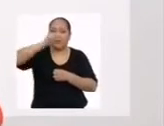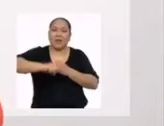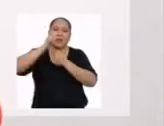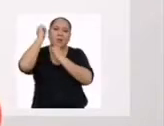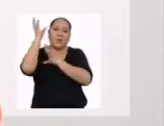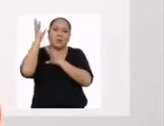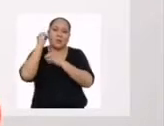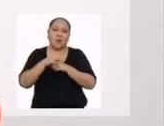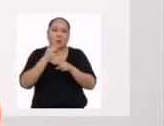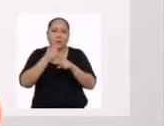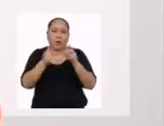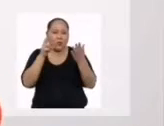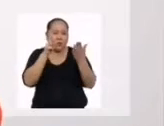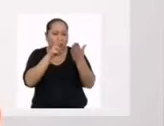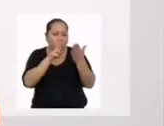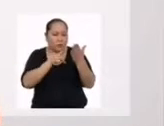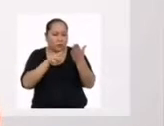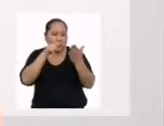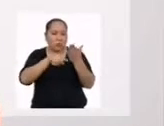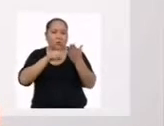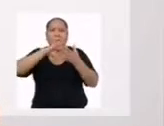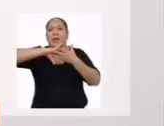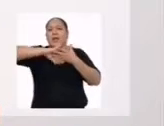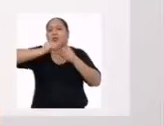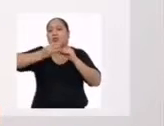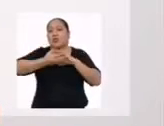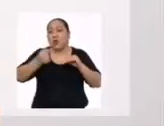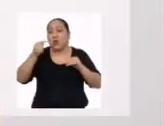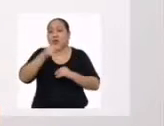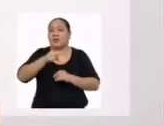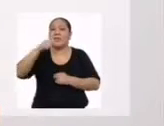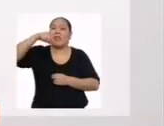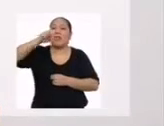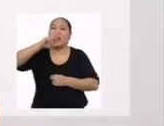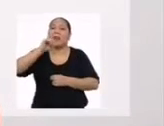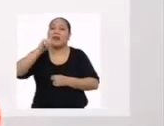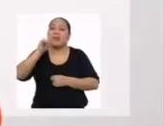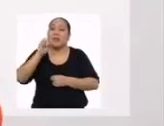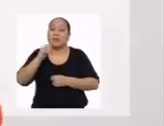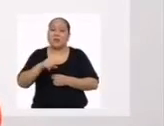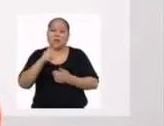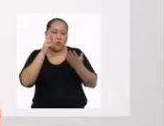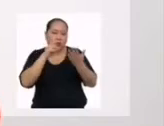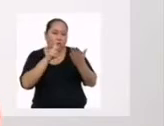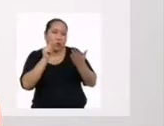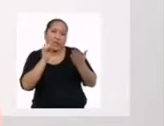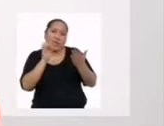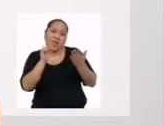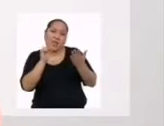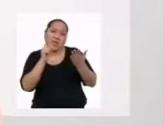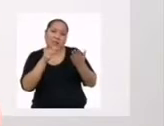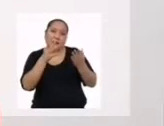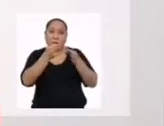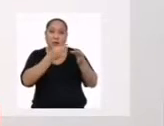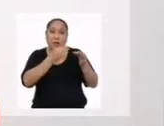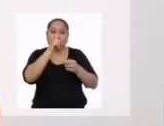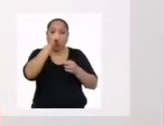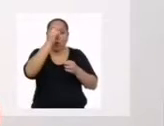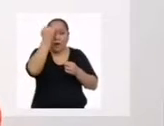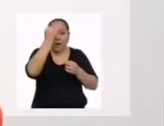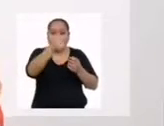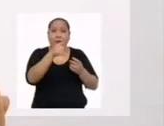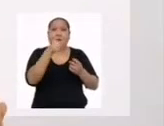embargo, si ves que hay una historia detrás, el texto será narrativo. Y si ves una tesis con una postura definida que busca cambiar